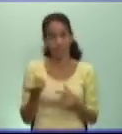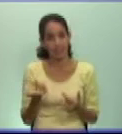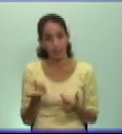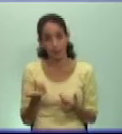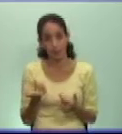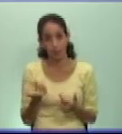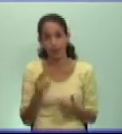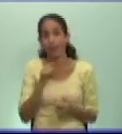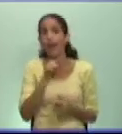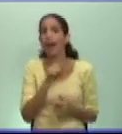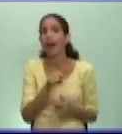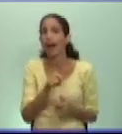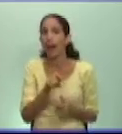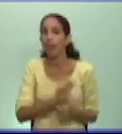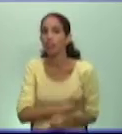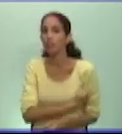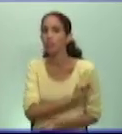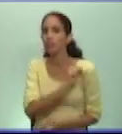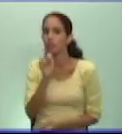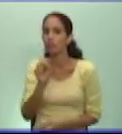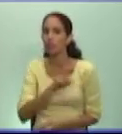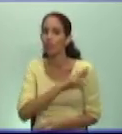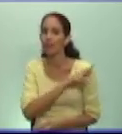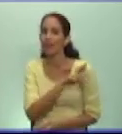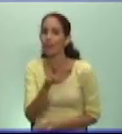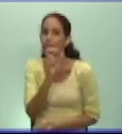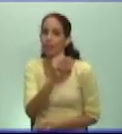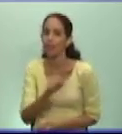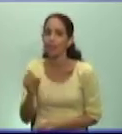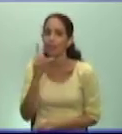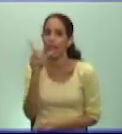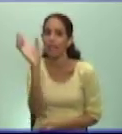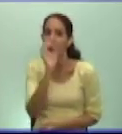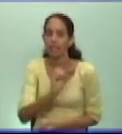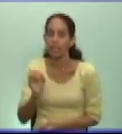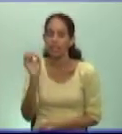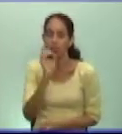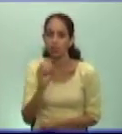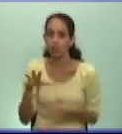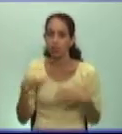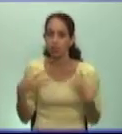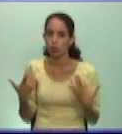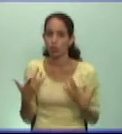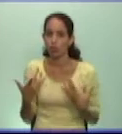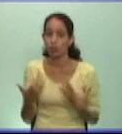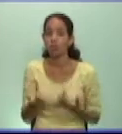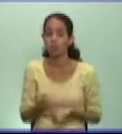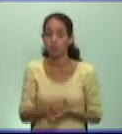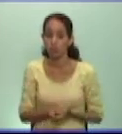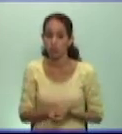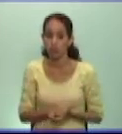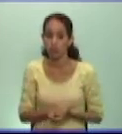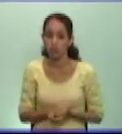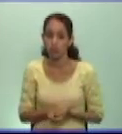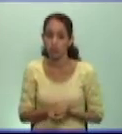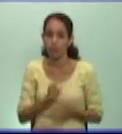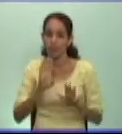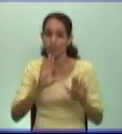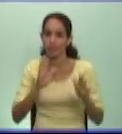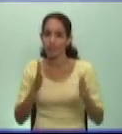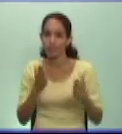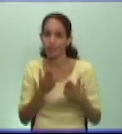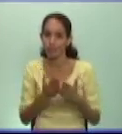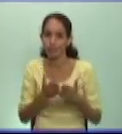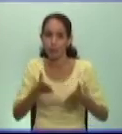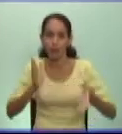la realidad, el triunfo de la Revolución Socialista de Octubre que influye en todo el continente y sobre todo en la